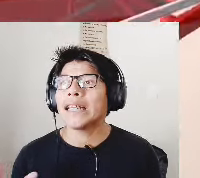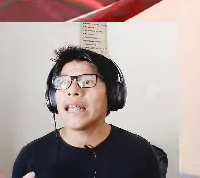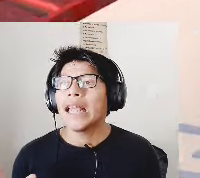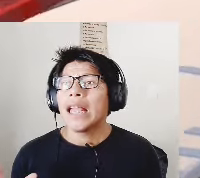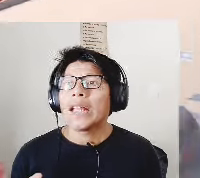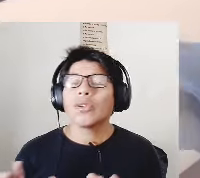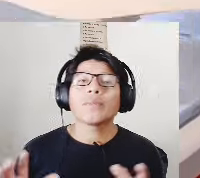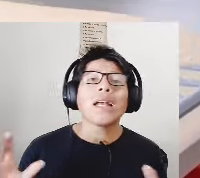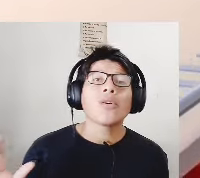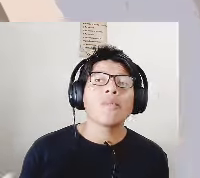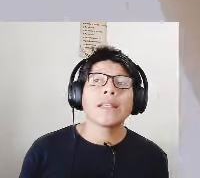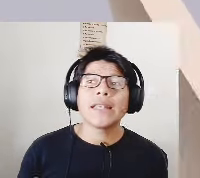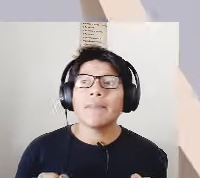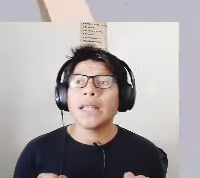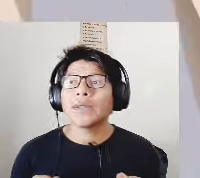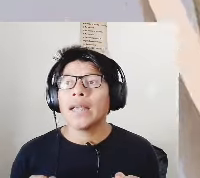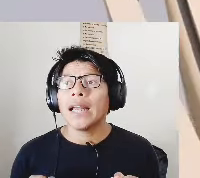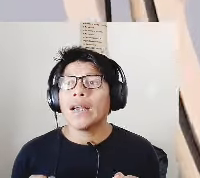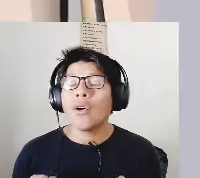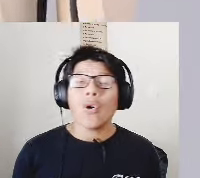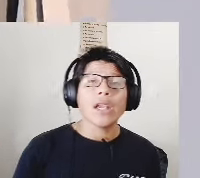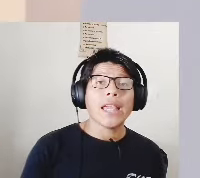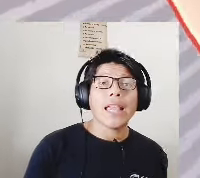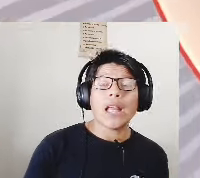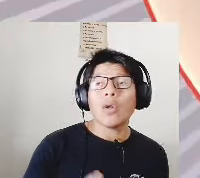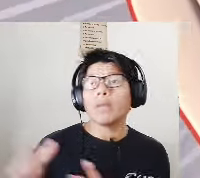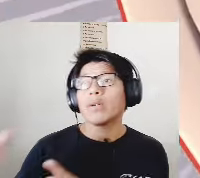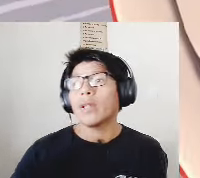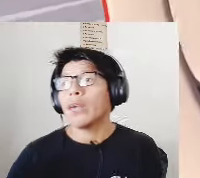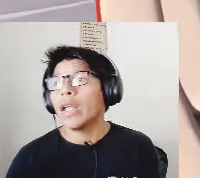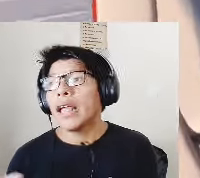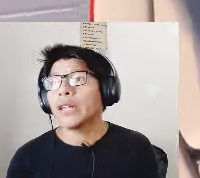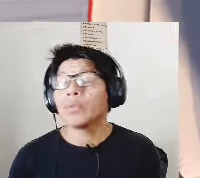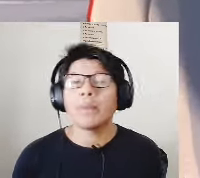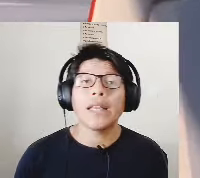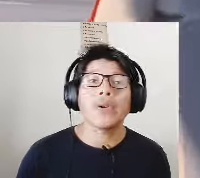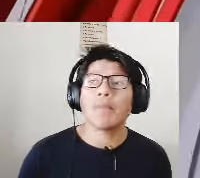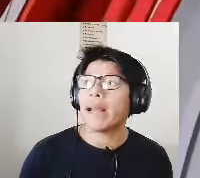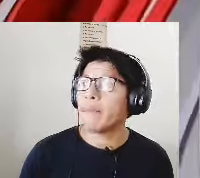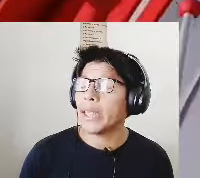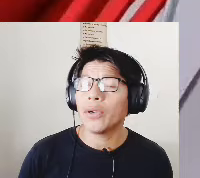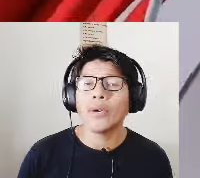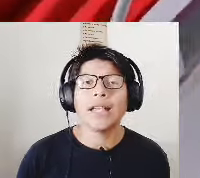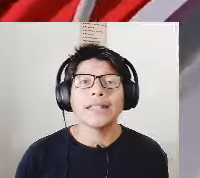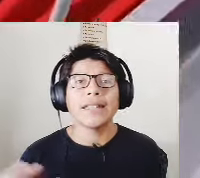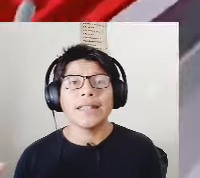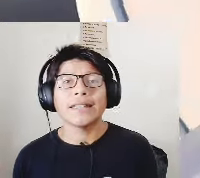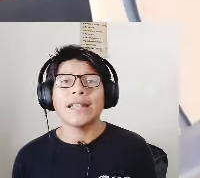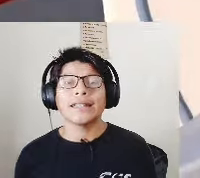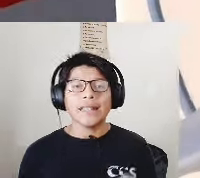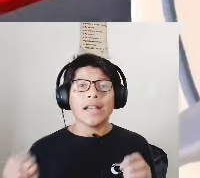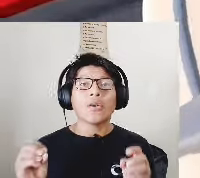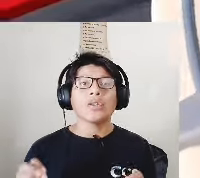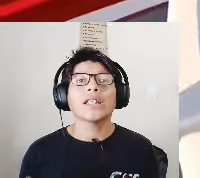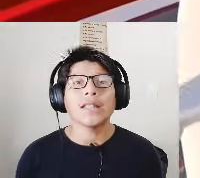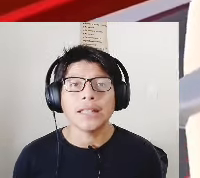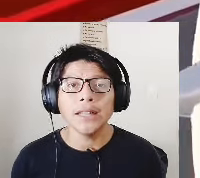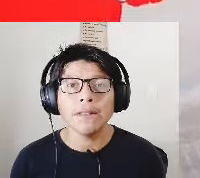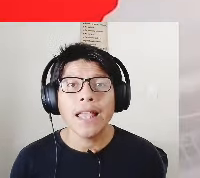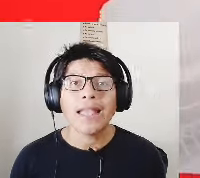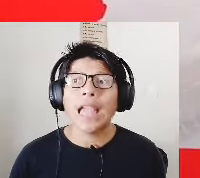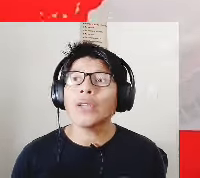decir que nos van a convertir en Venezuela o que López Obrador es un peligro para México, etcétera, etcétera, etcétera,